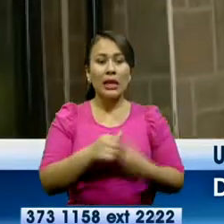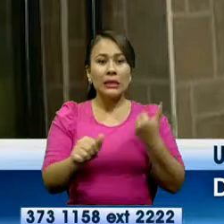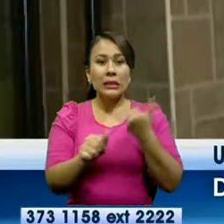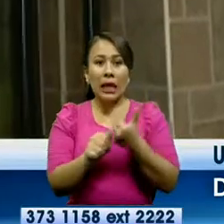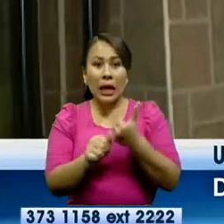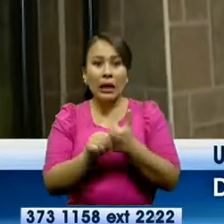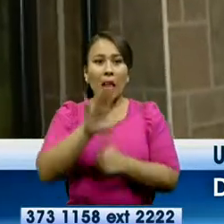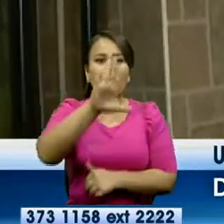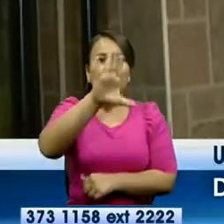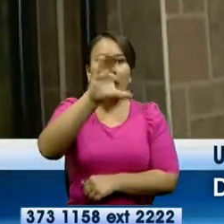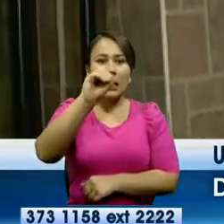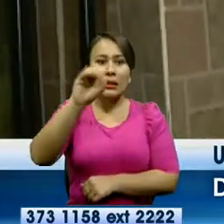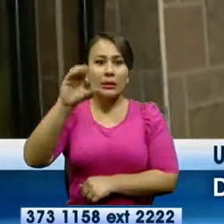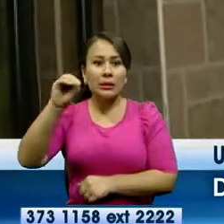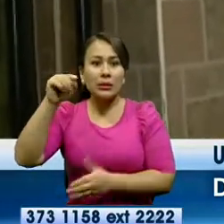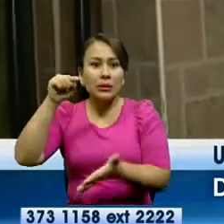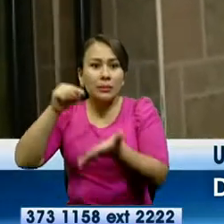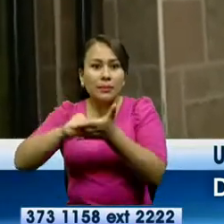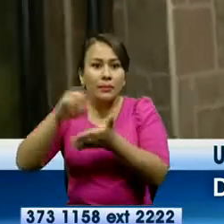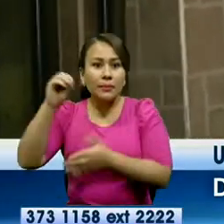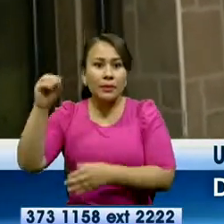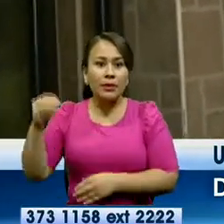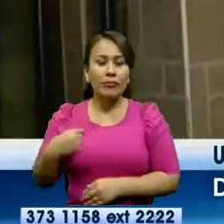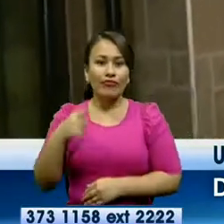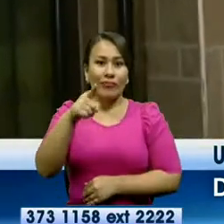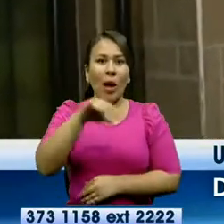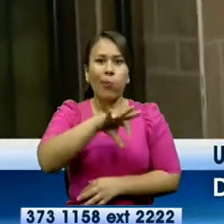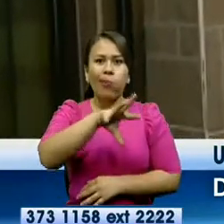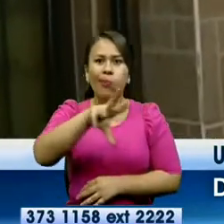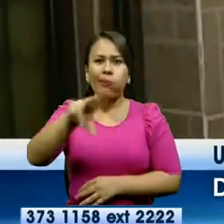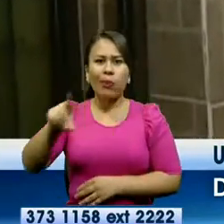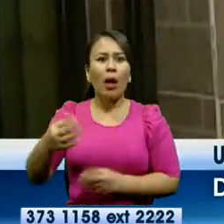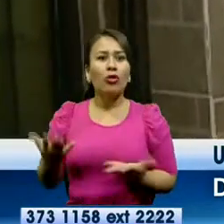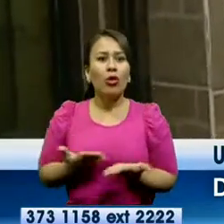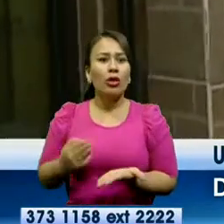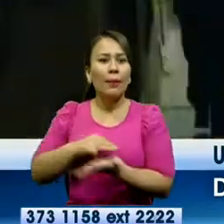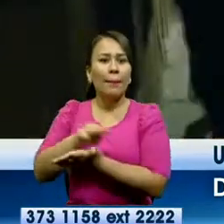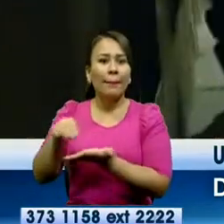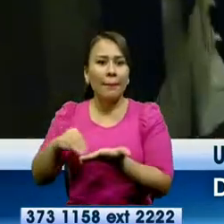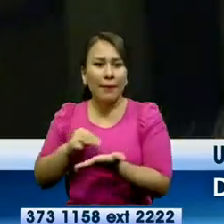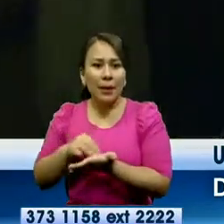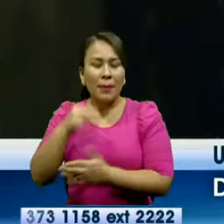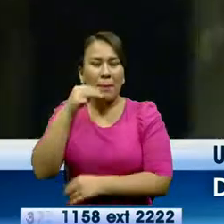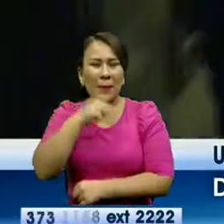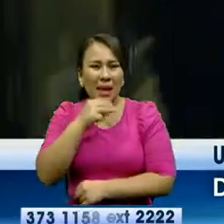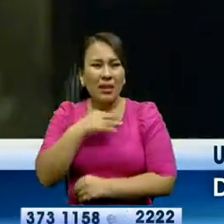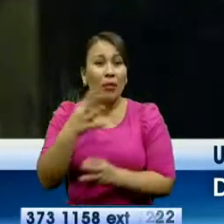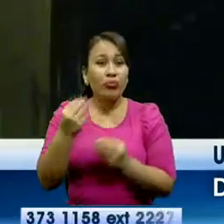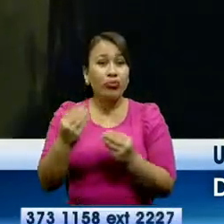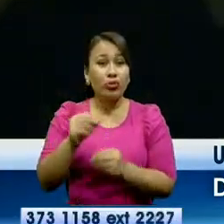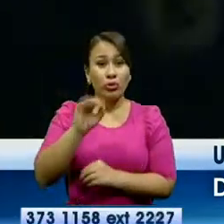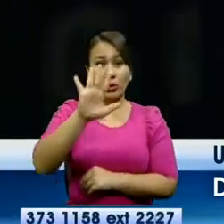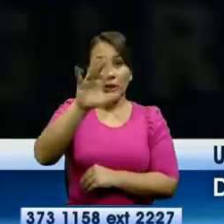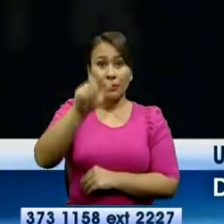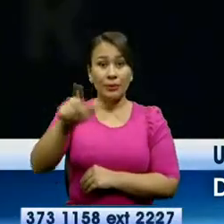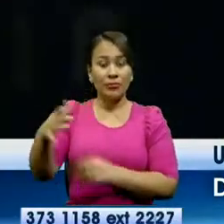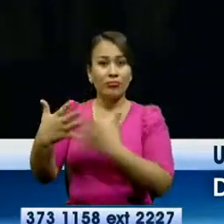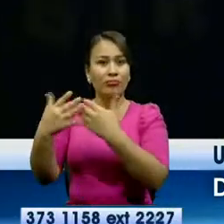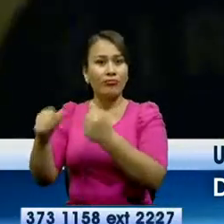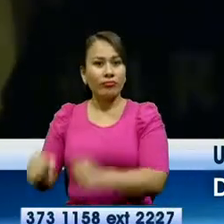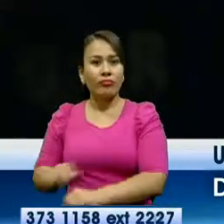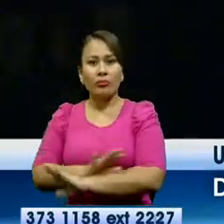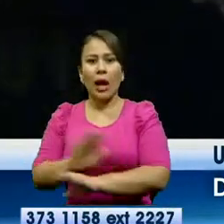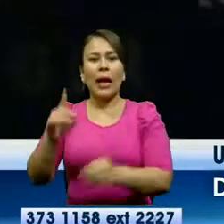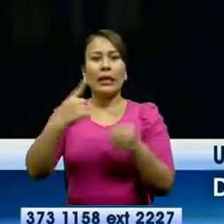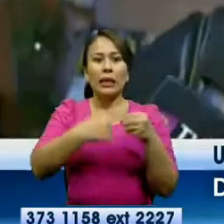$500,000. Los allanamientos también se realizaron en la ciudad de Manta. Cerca de 25 personas fueron detenidas en los inmuebles allanados, tanto en la